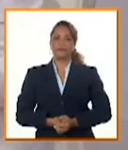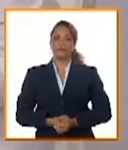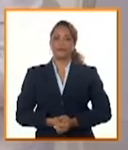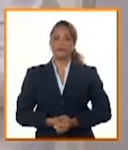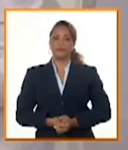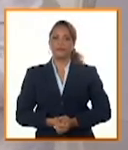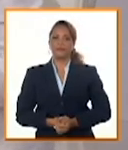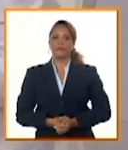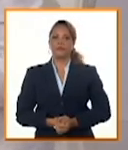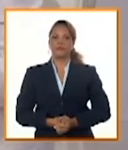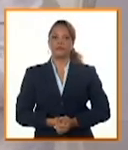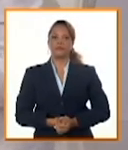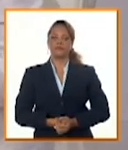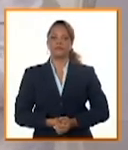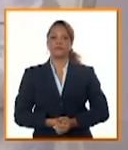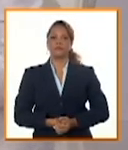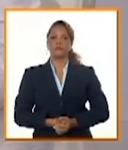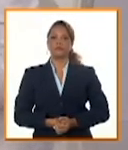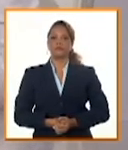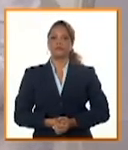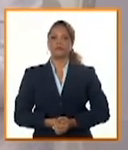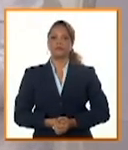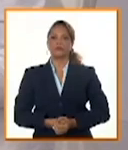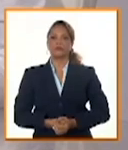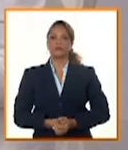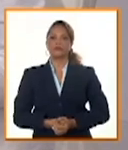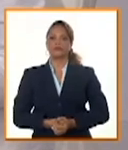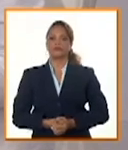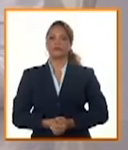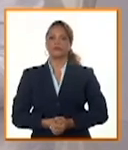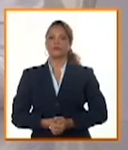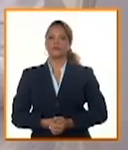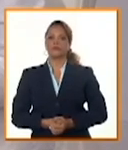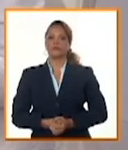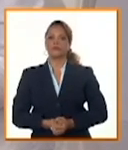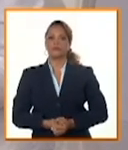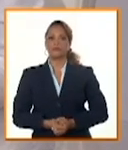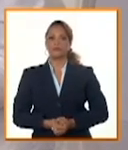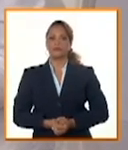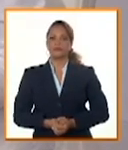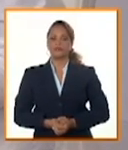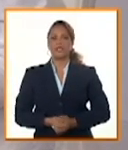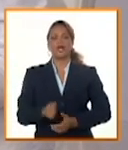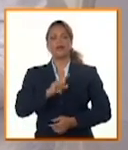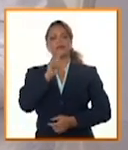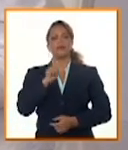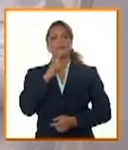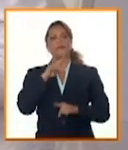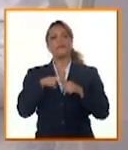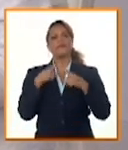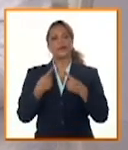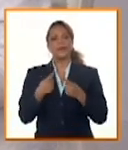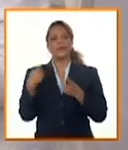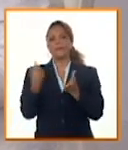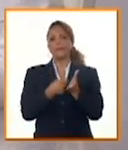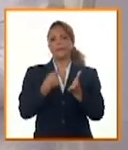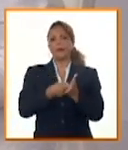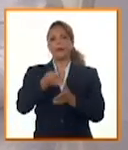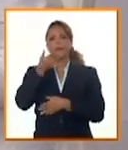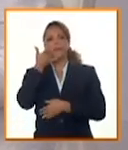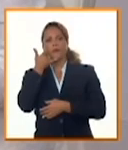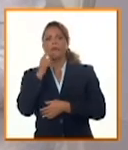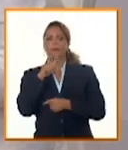que nos detengamos en Por qué el proceso de bancarización primero que todo una demanda popular